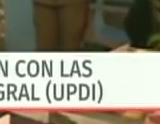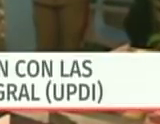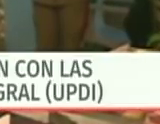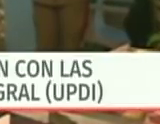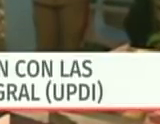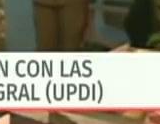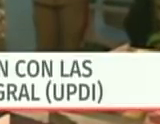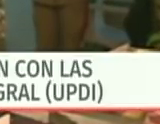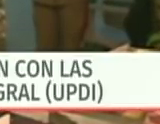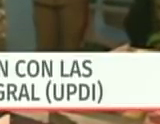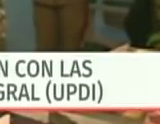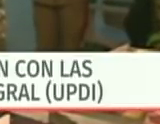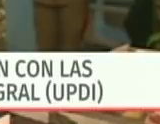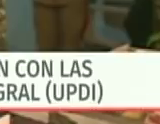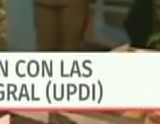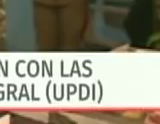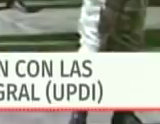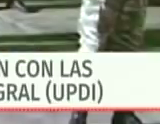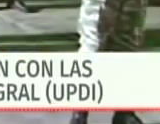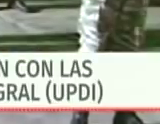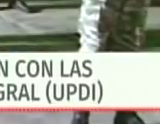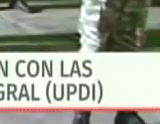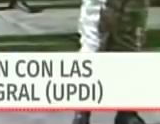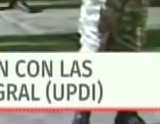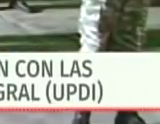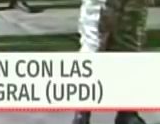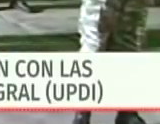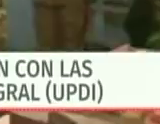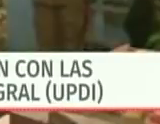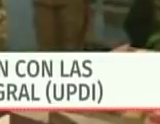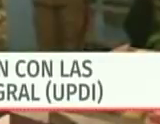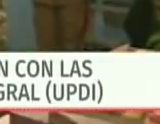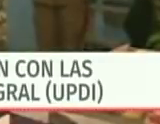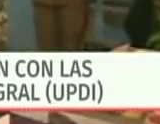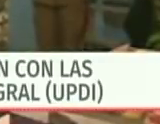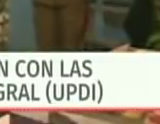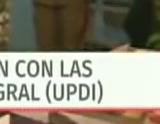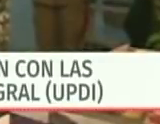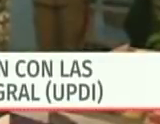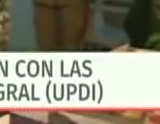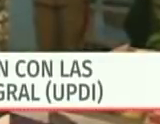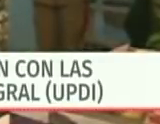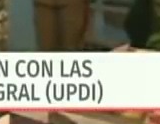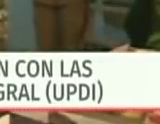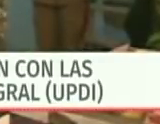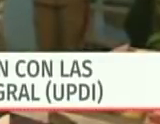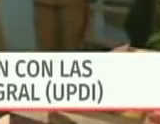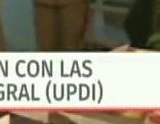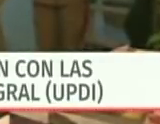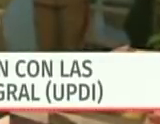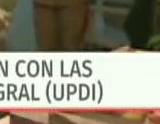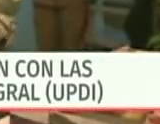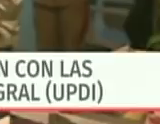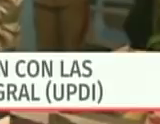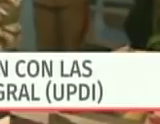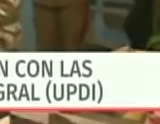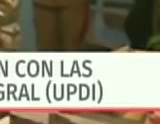el derecho de palabra al comandante de la BPDI La Libertad, sargento segundo David Romero.